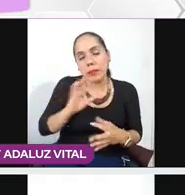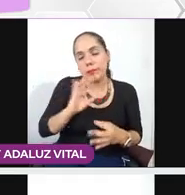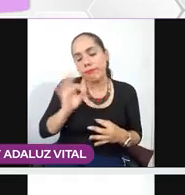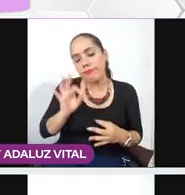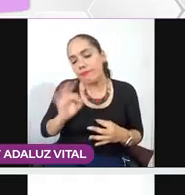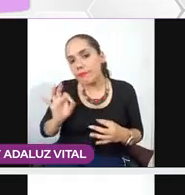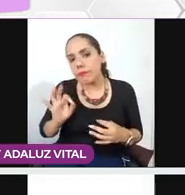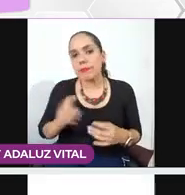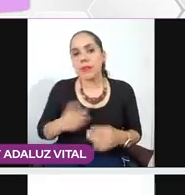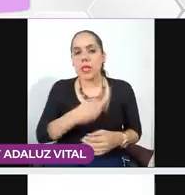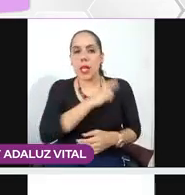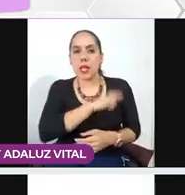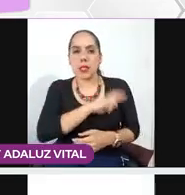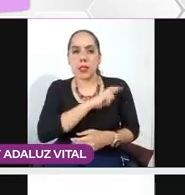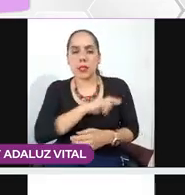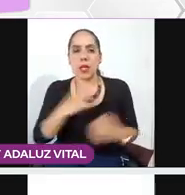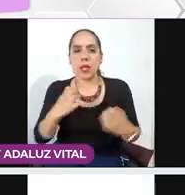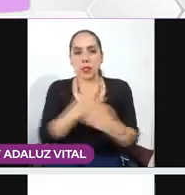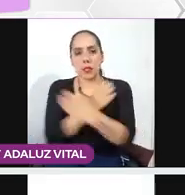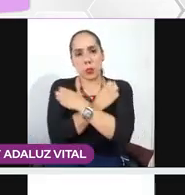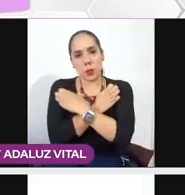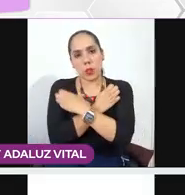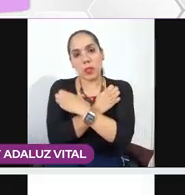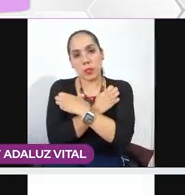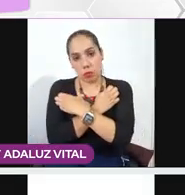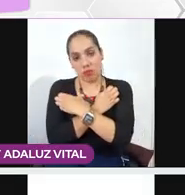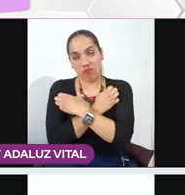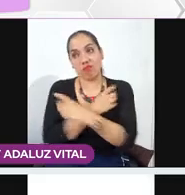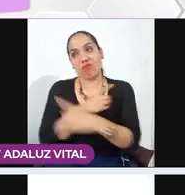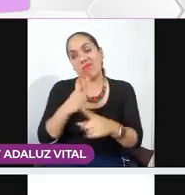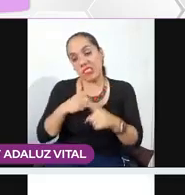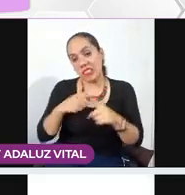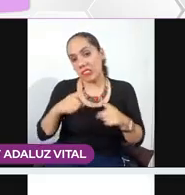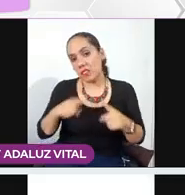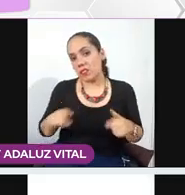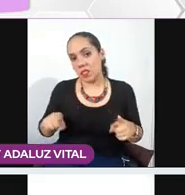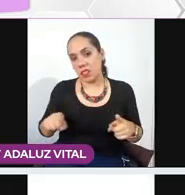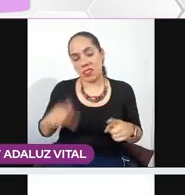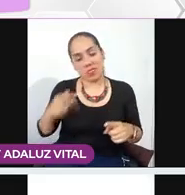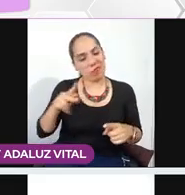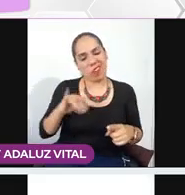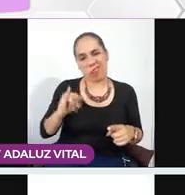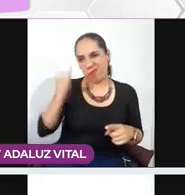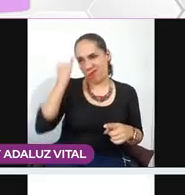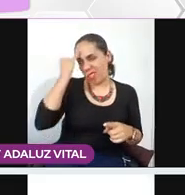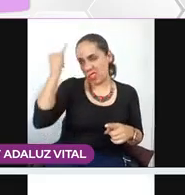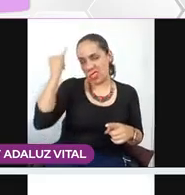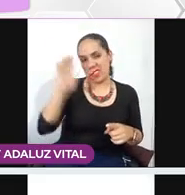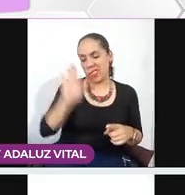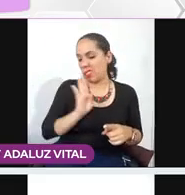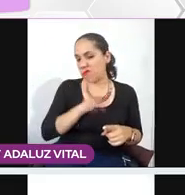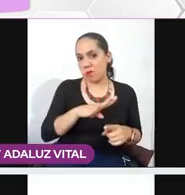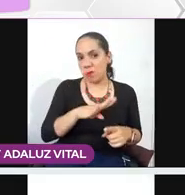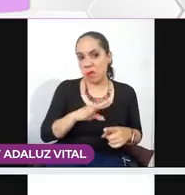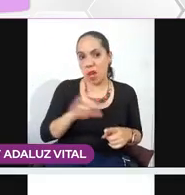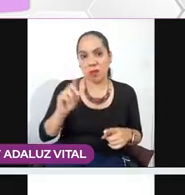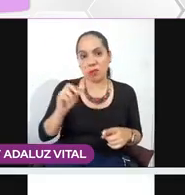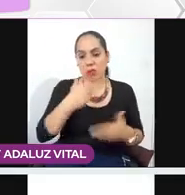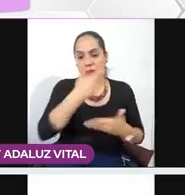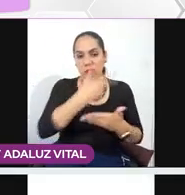tener mucho cuidado con esas ideologías, ¿no? Todavía extrañas. Bien, o anticonstitucionales, por no decir